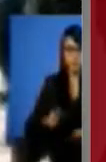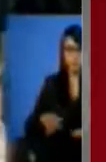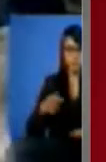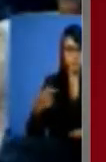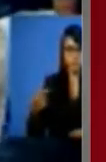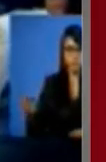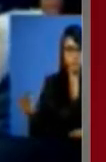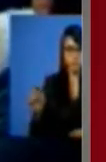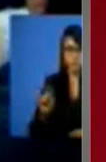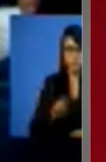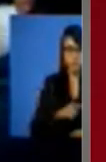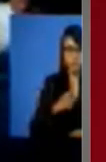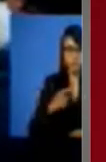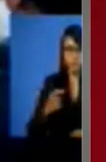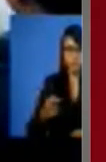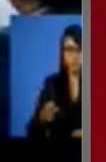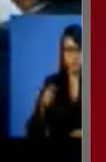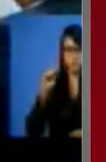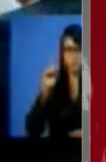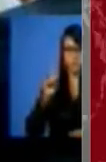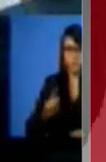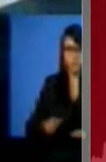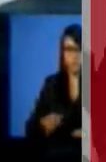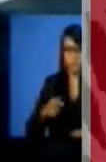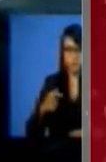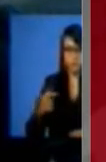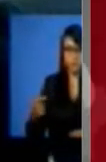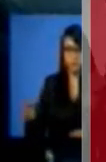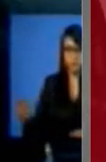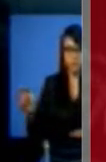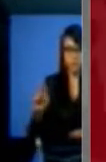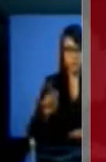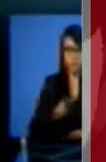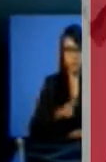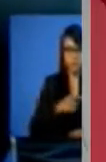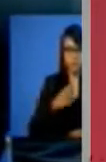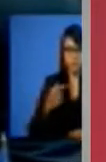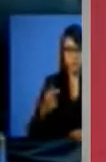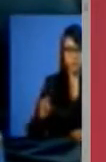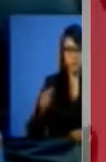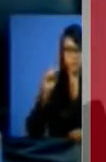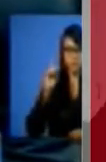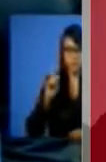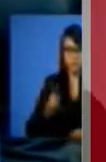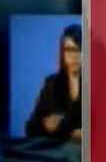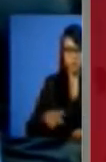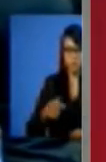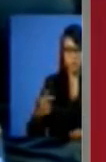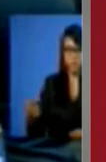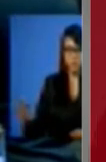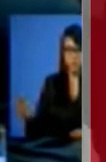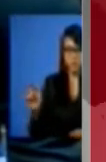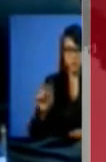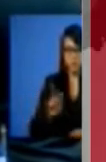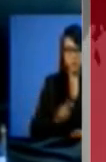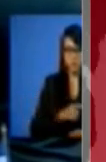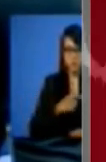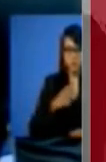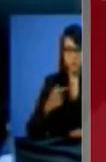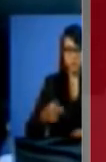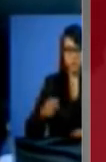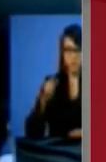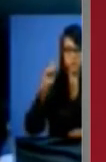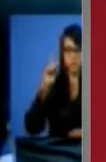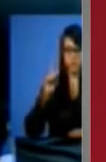noviembre de 2016 las principales fuerzas políticas en su país firmaron un primer acuerdo fiscal falta ahora voluntad política para resolver